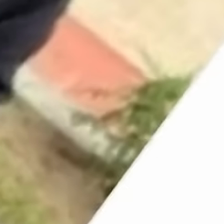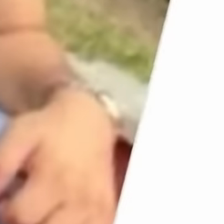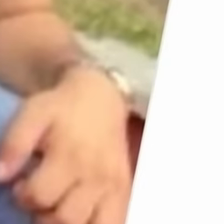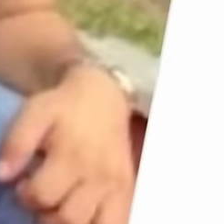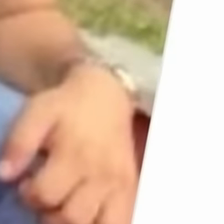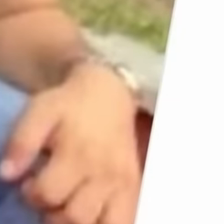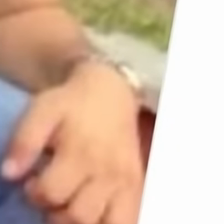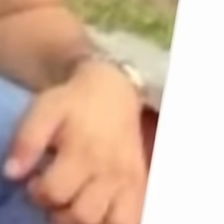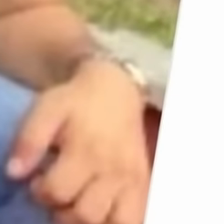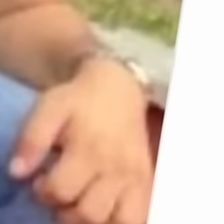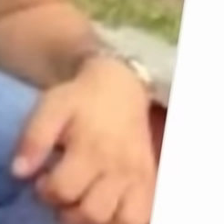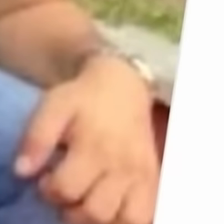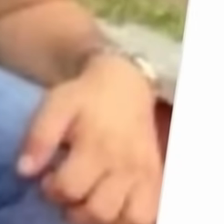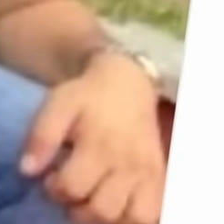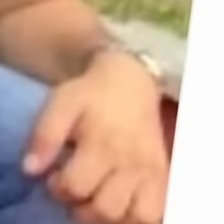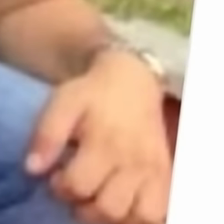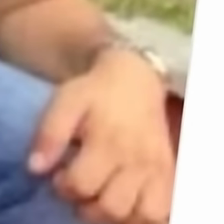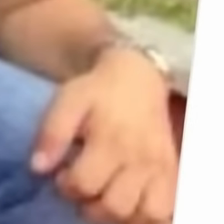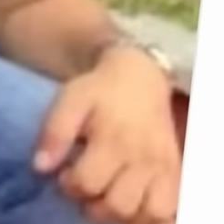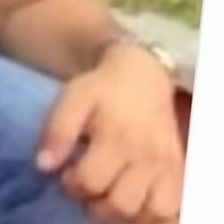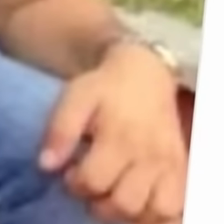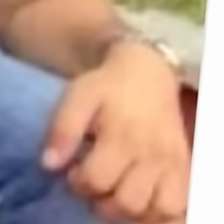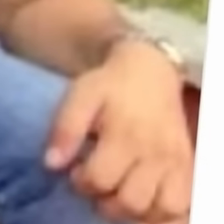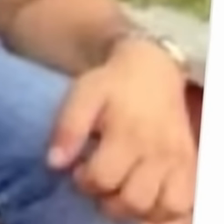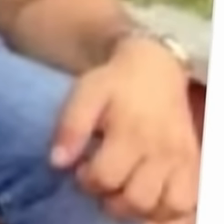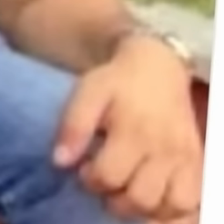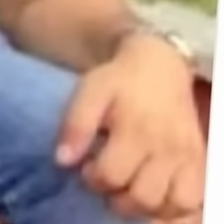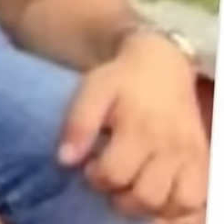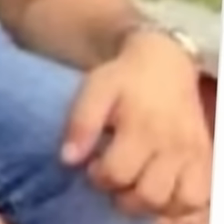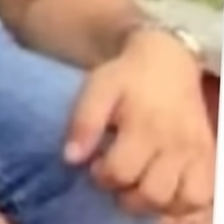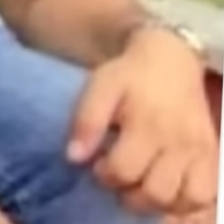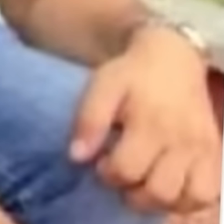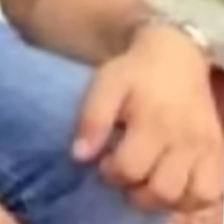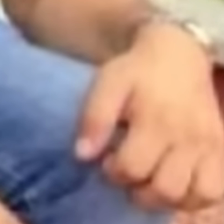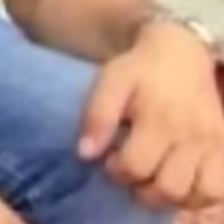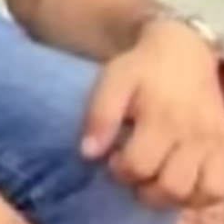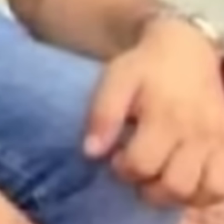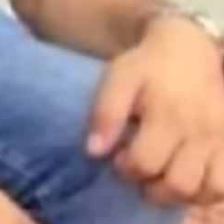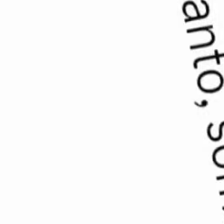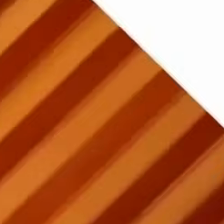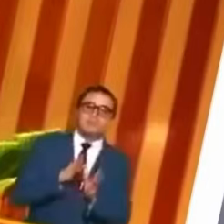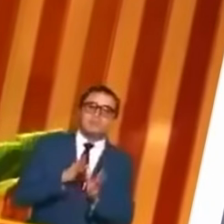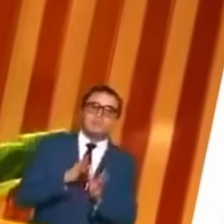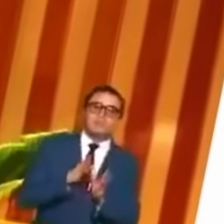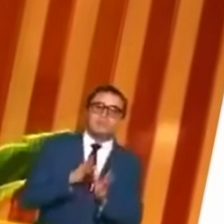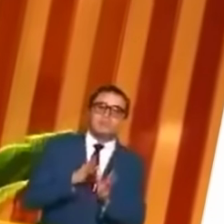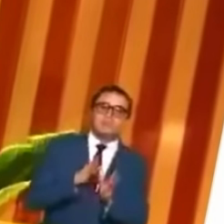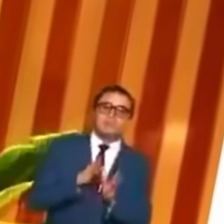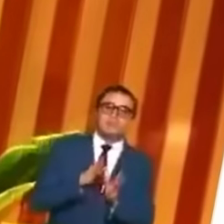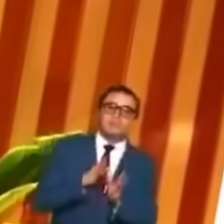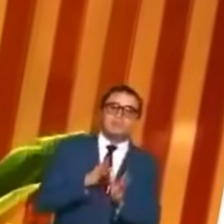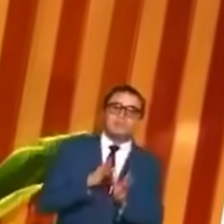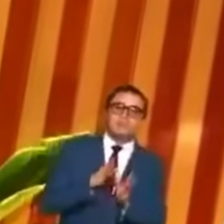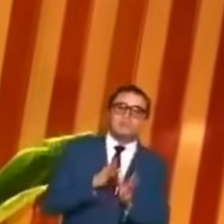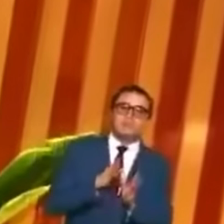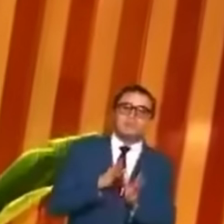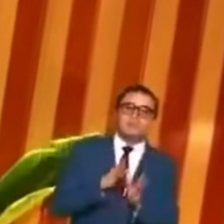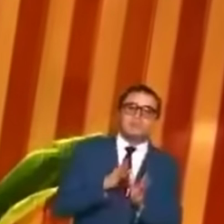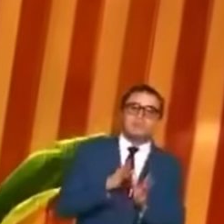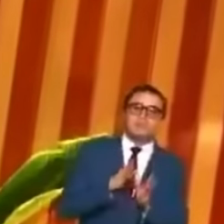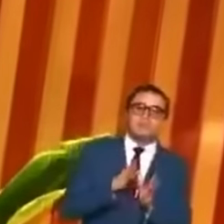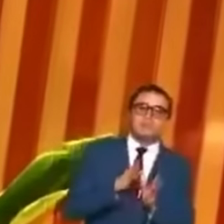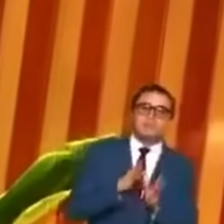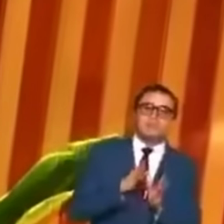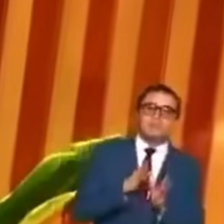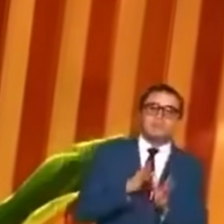cósmico. Antisantos publicó este meme y entonces dijo: somos una etnia cósmica. E Inés del Alma comentó: qué vergüenza